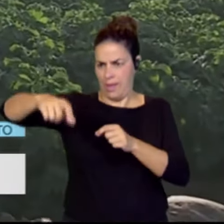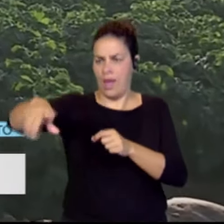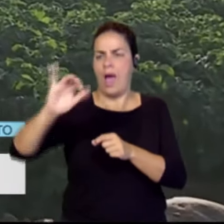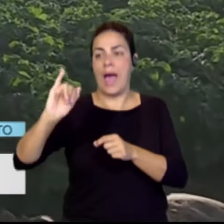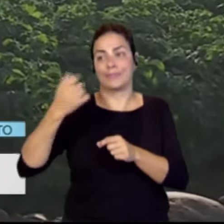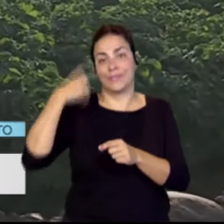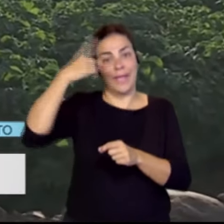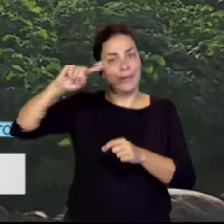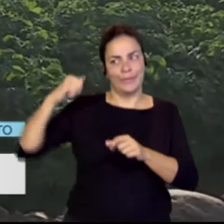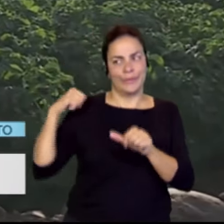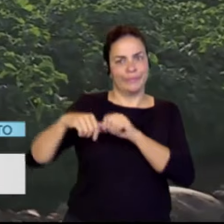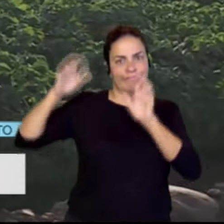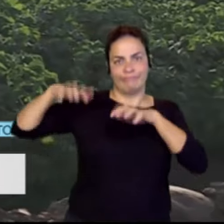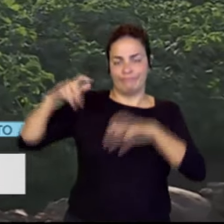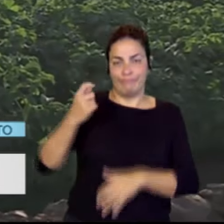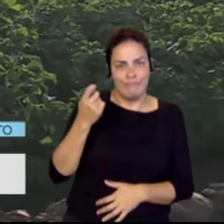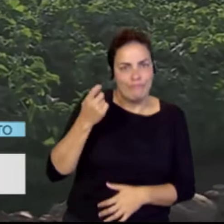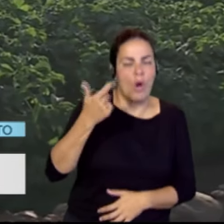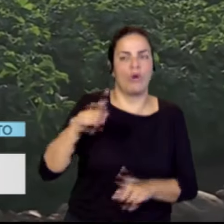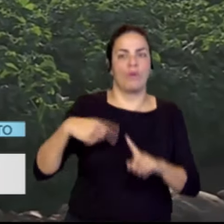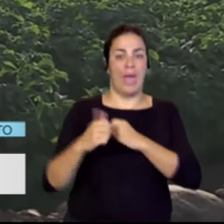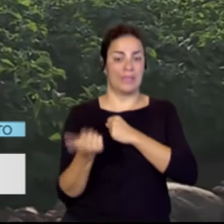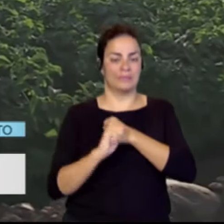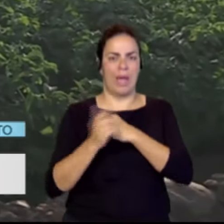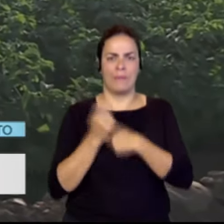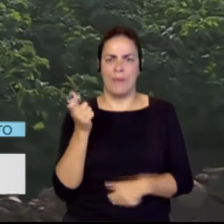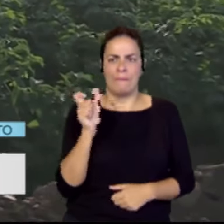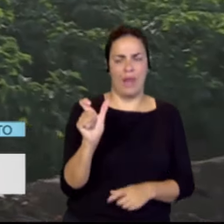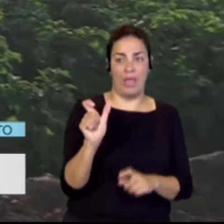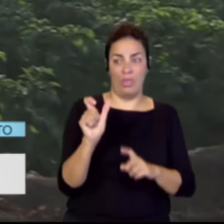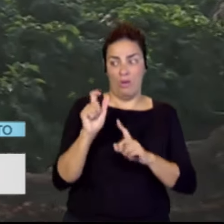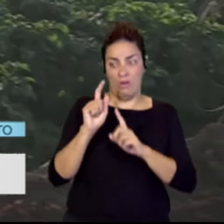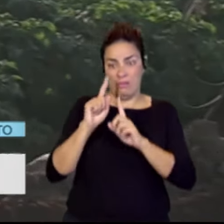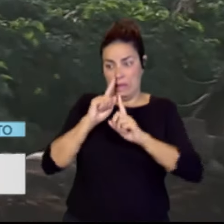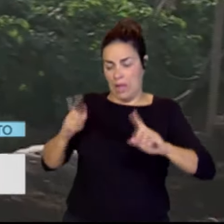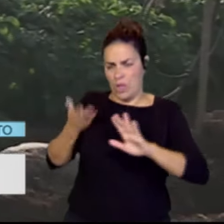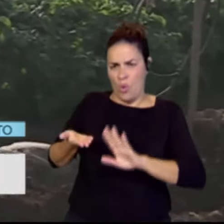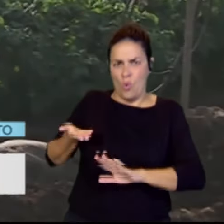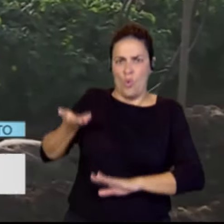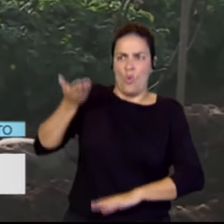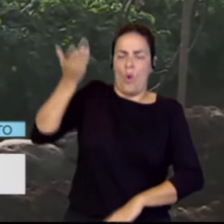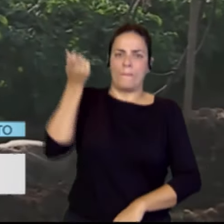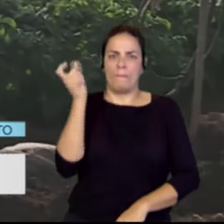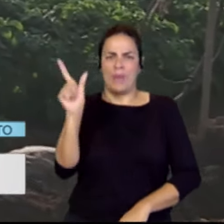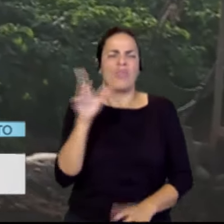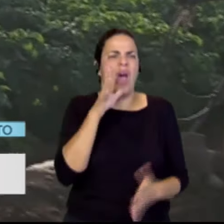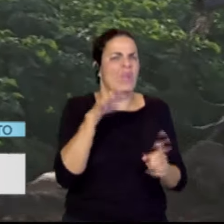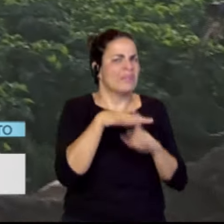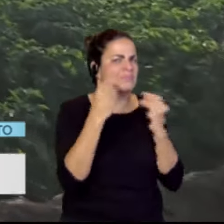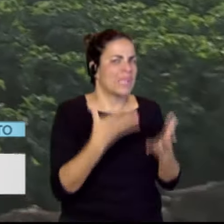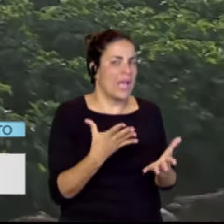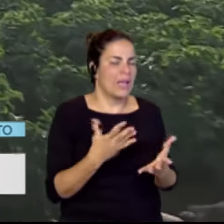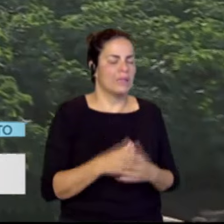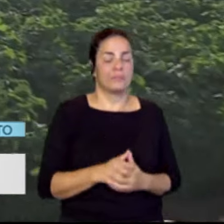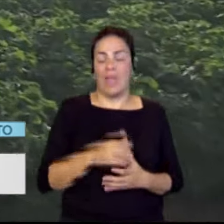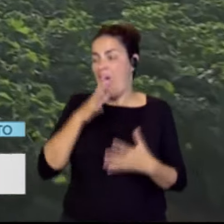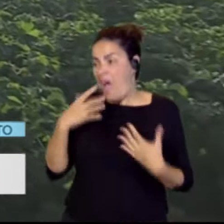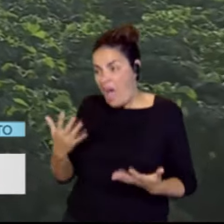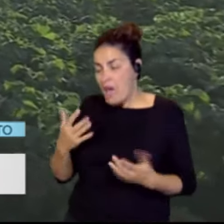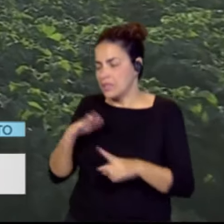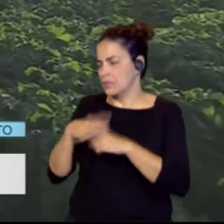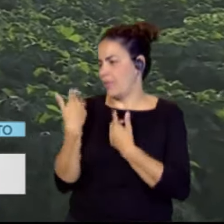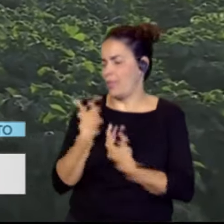llovido poco el precio de la papa pues ha subido en el último año bastante Cómo está la situación ahora mismo la situación ahora mismo es muy mala